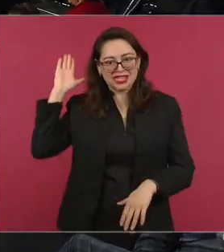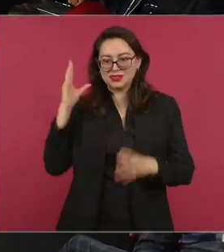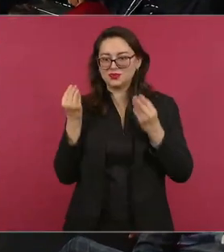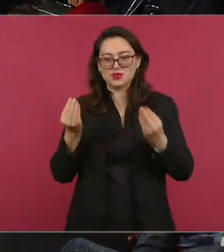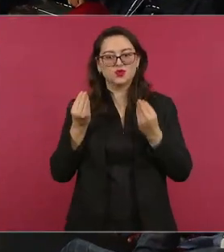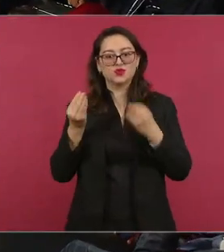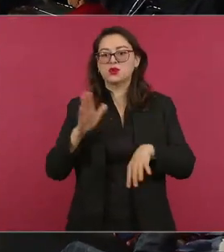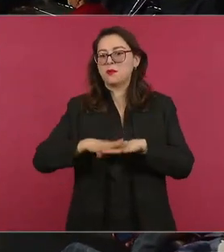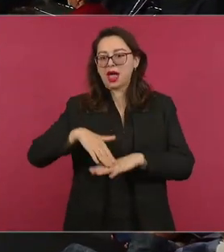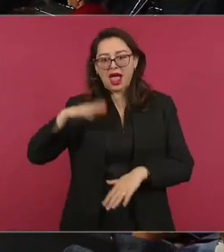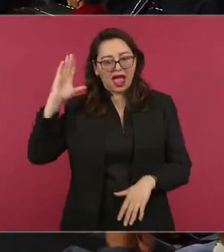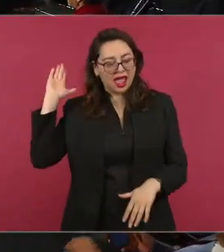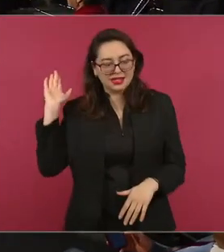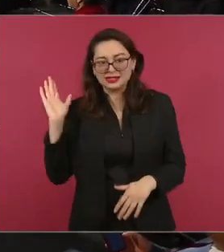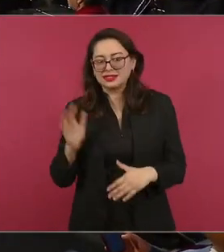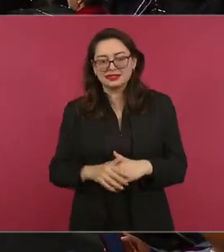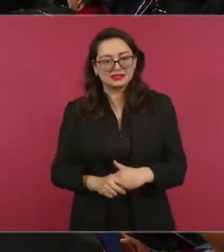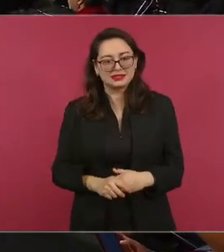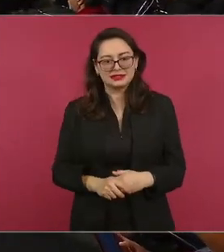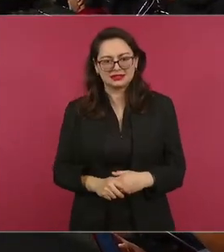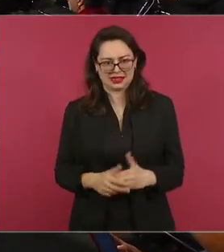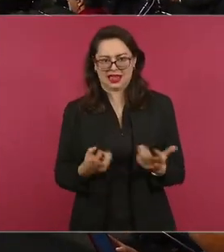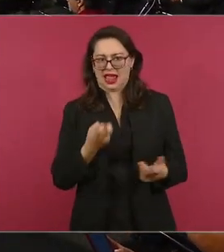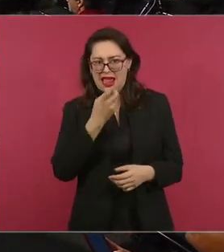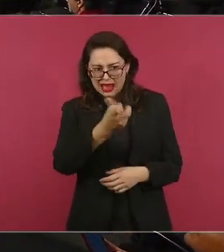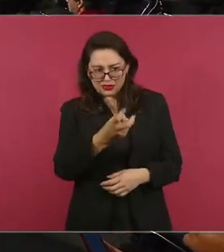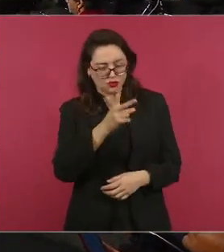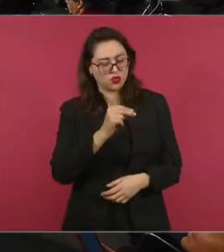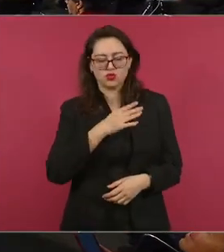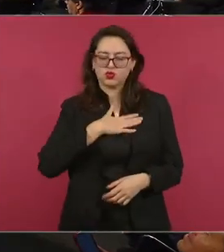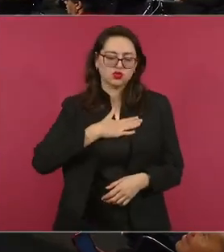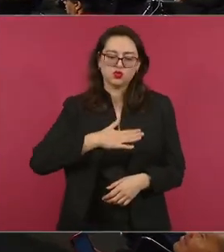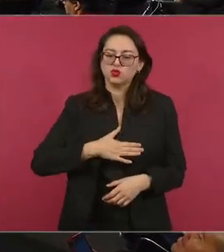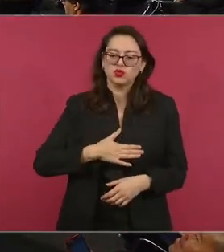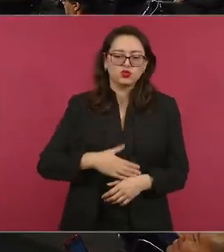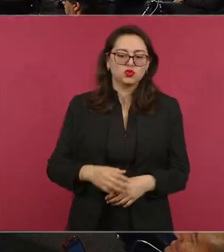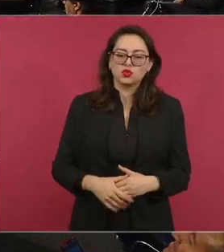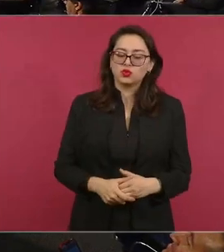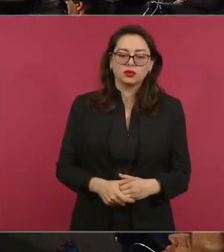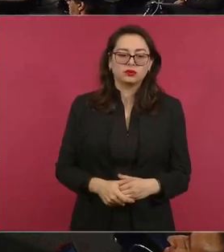Miren, por ejemplo, este primer.